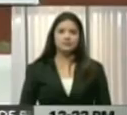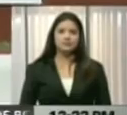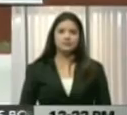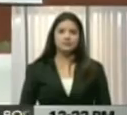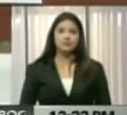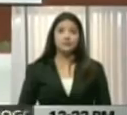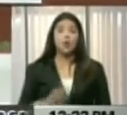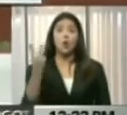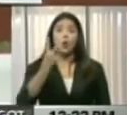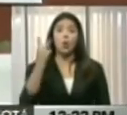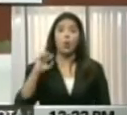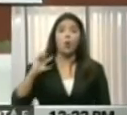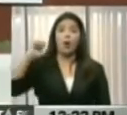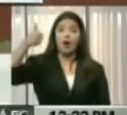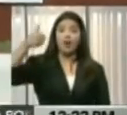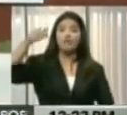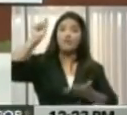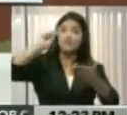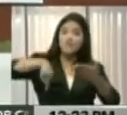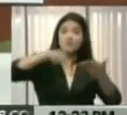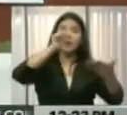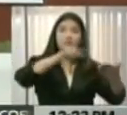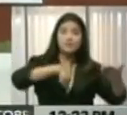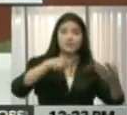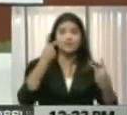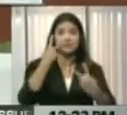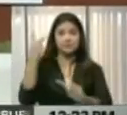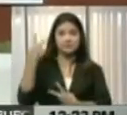Firman los dos jefes de las delegaciones.